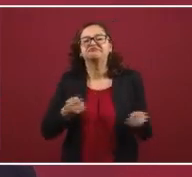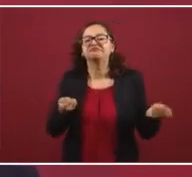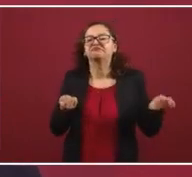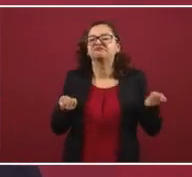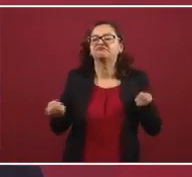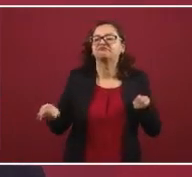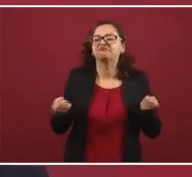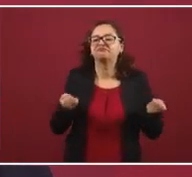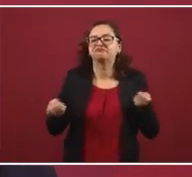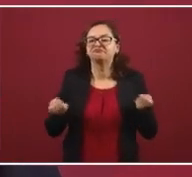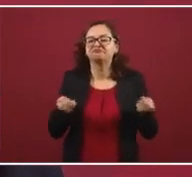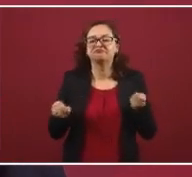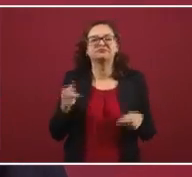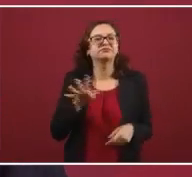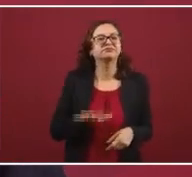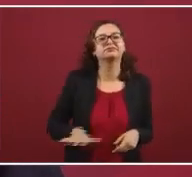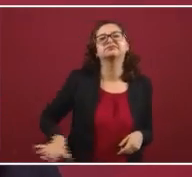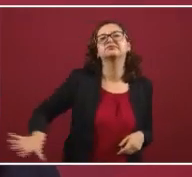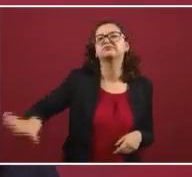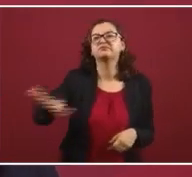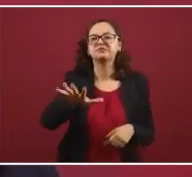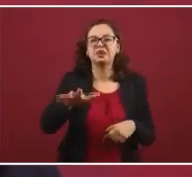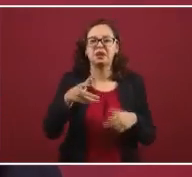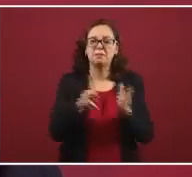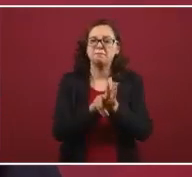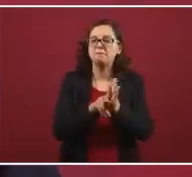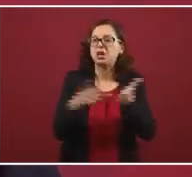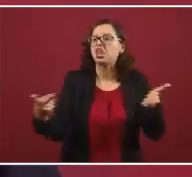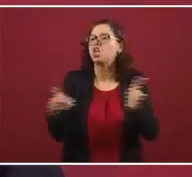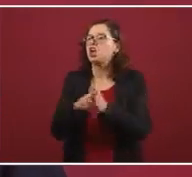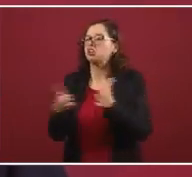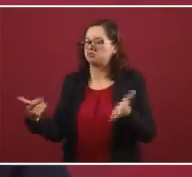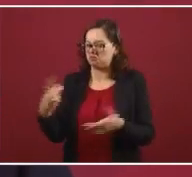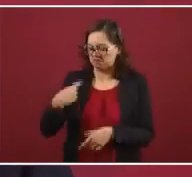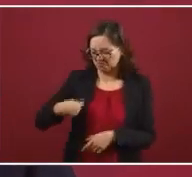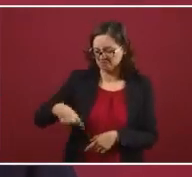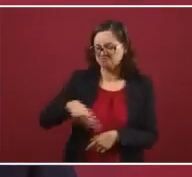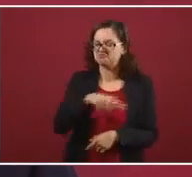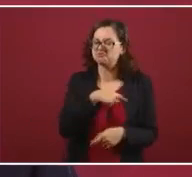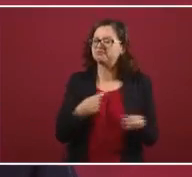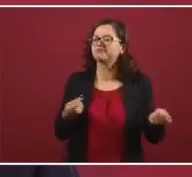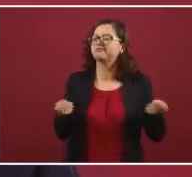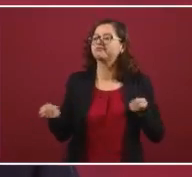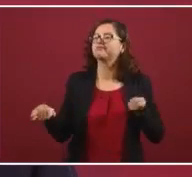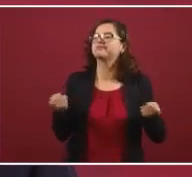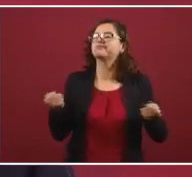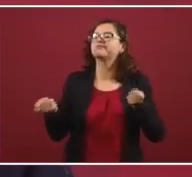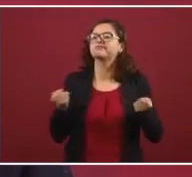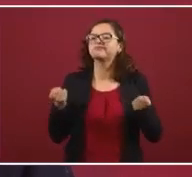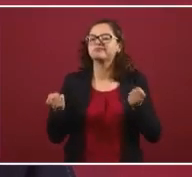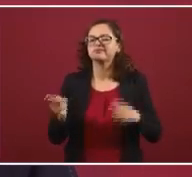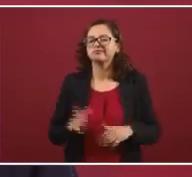de la mayoría de los periódicos y nosotros